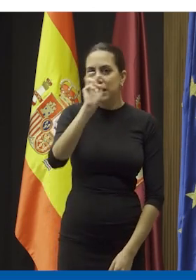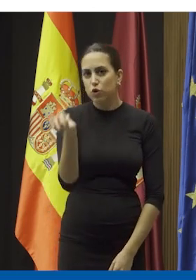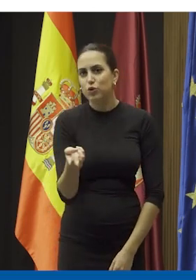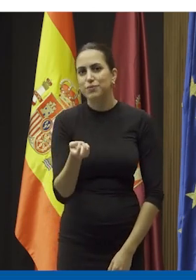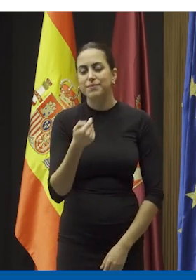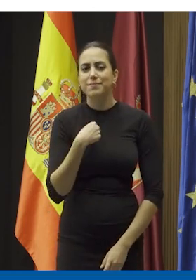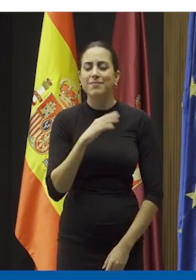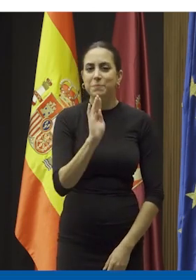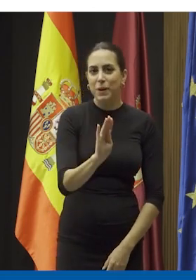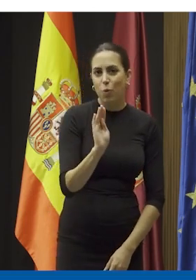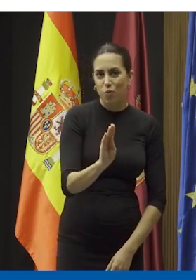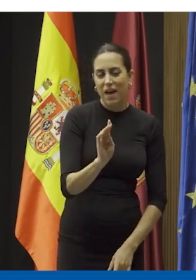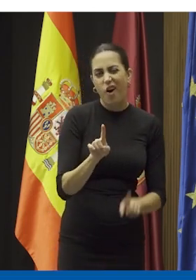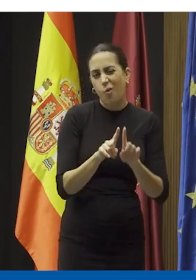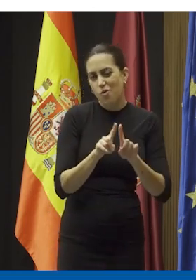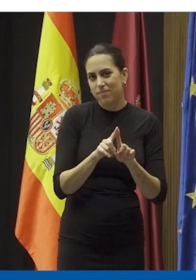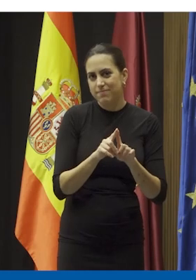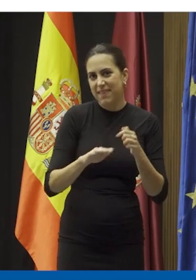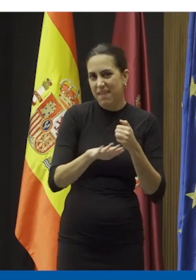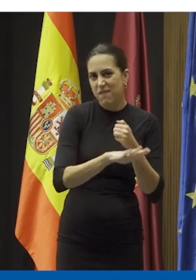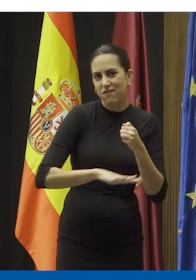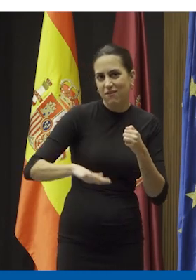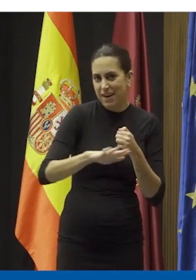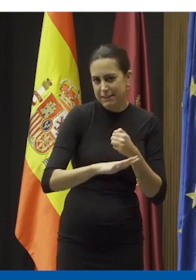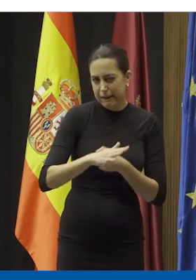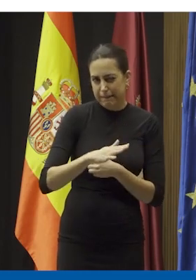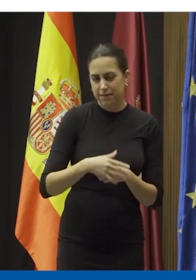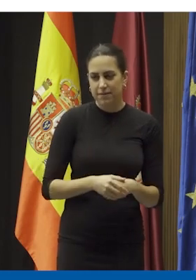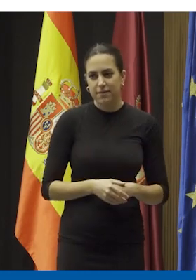Mi pregunta es más elemental.